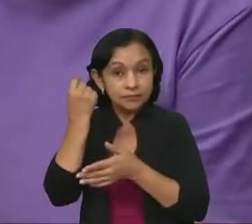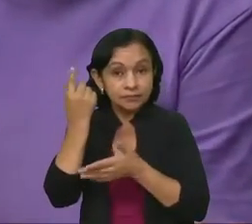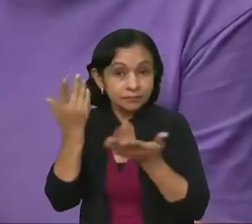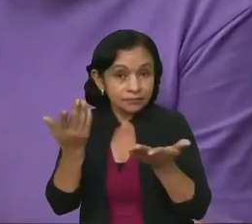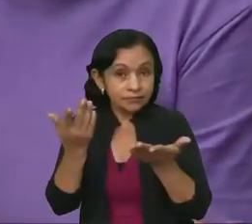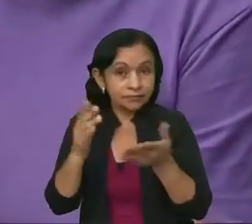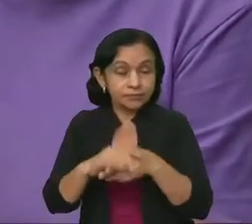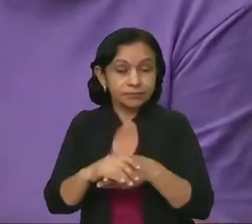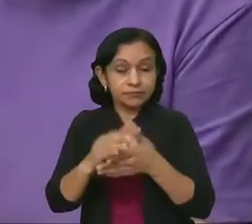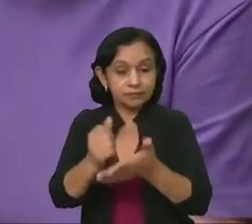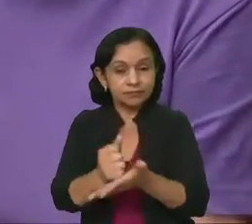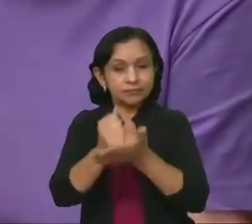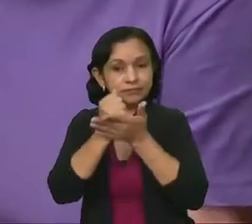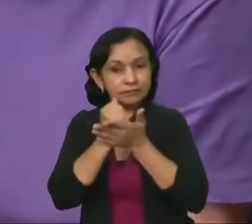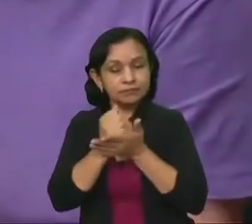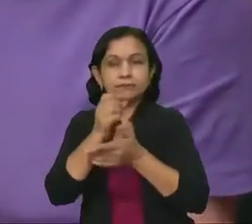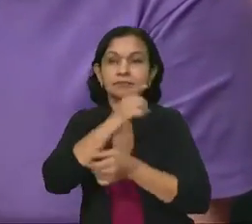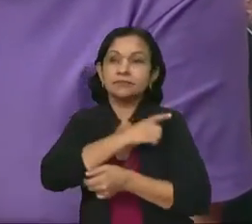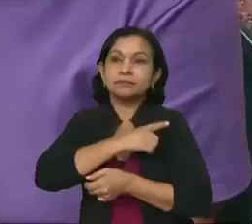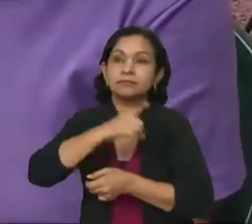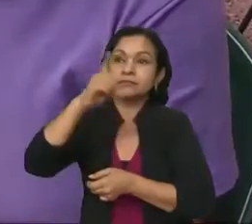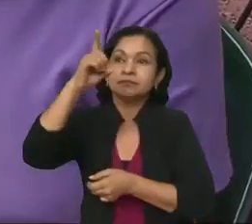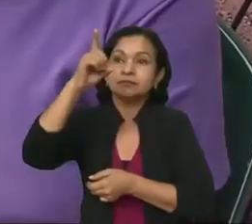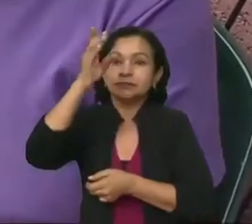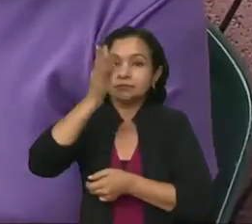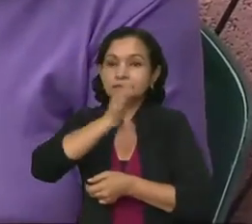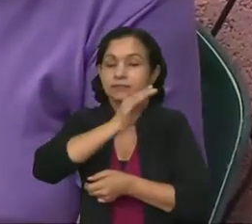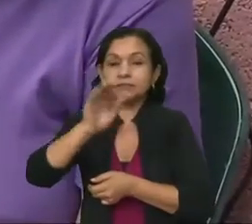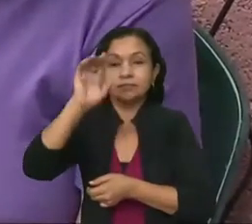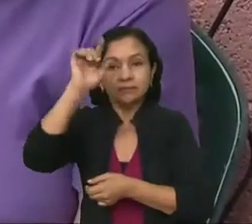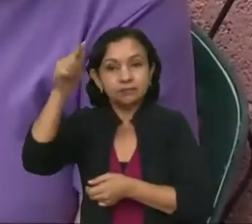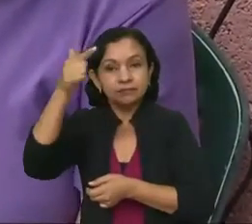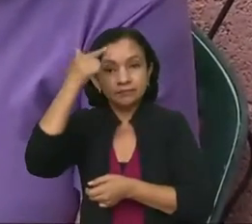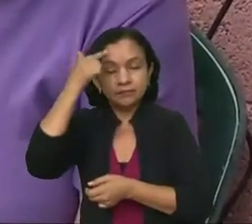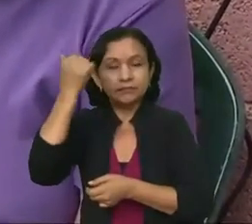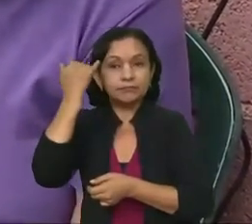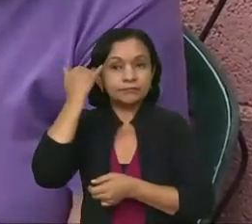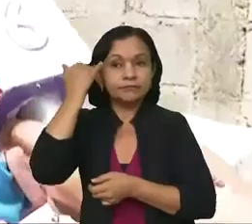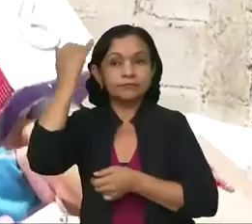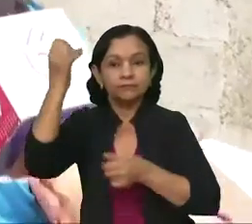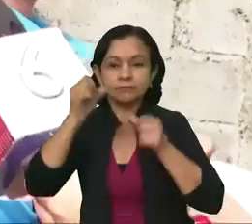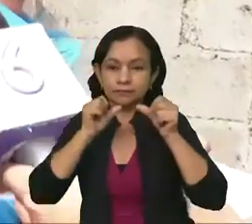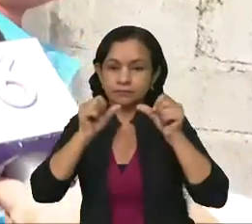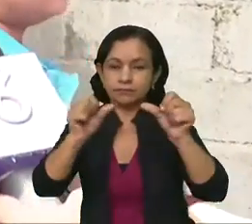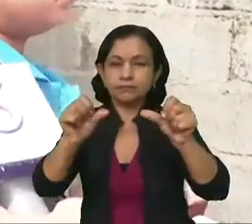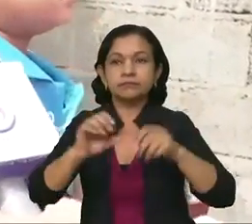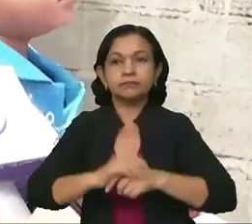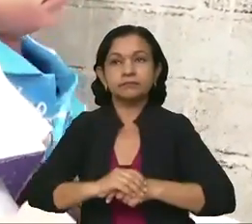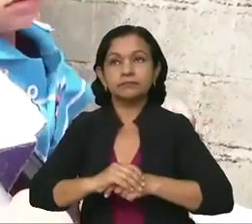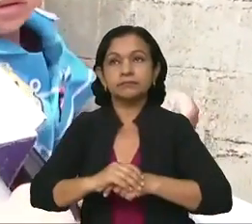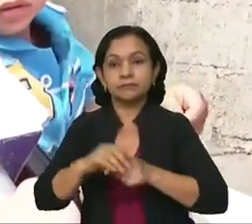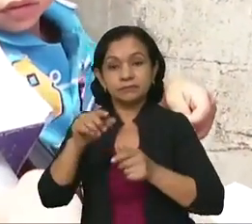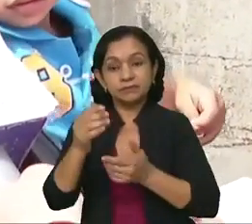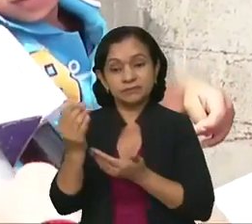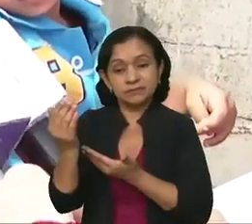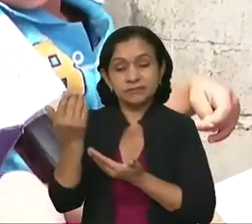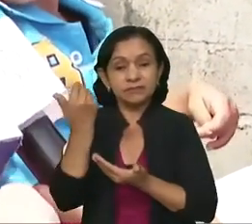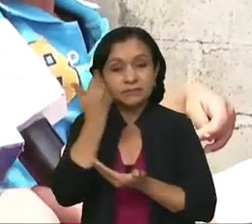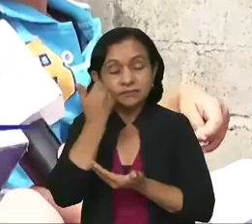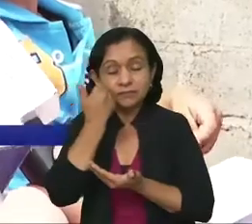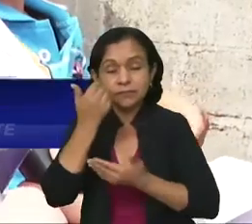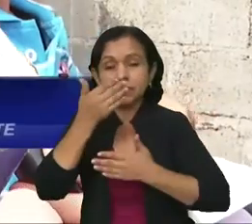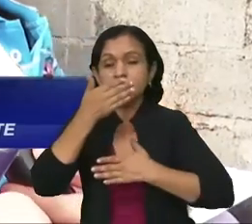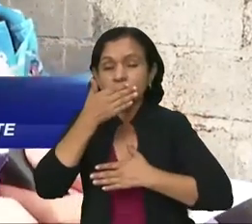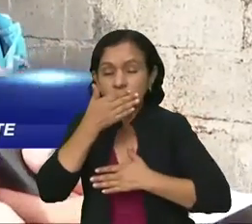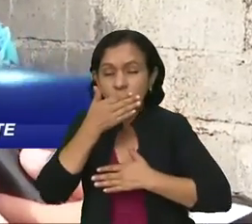Entonces, pues que Dios bendiga al gobierno, ¿verdad? Y le siga dando sabiduría al gobierno. El niño lo tengo enfermo con a punto de